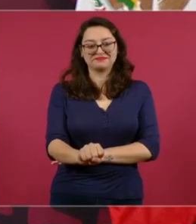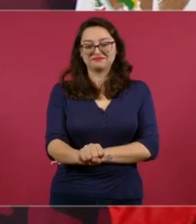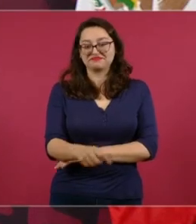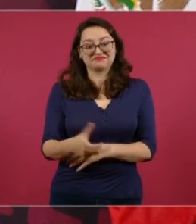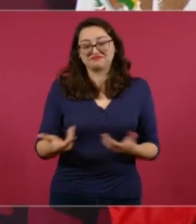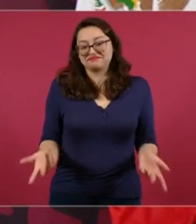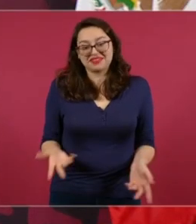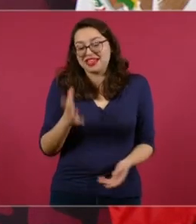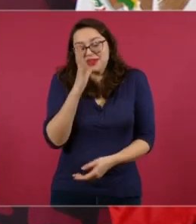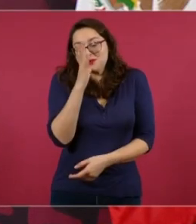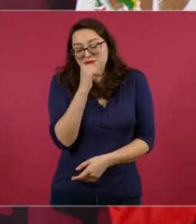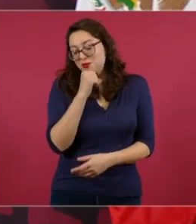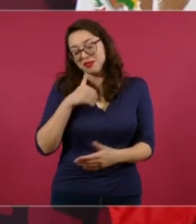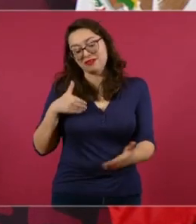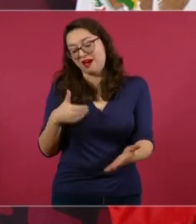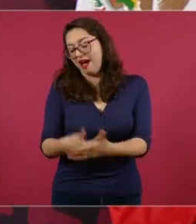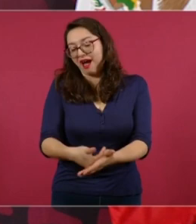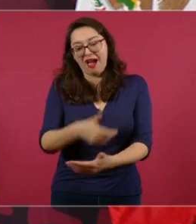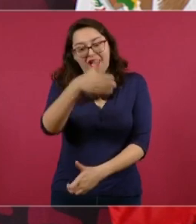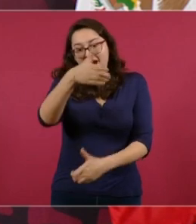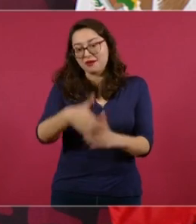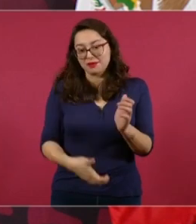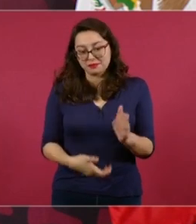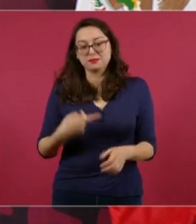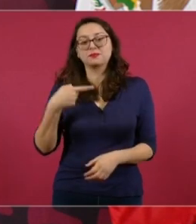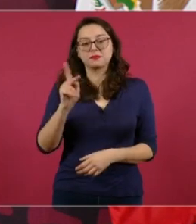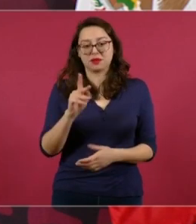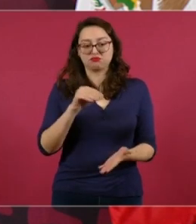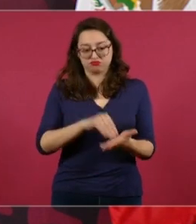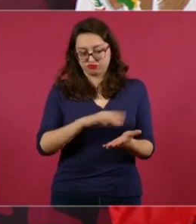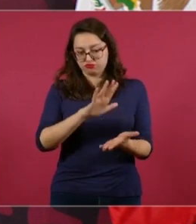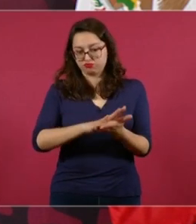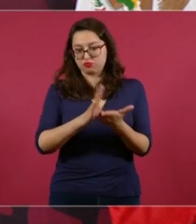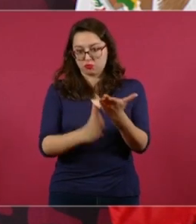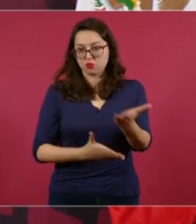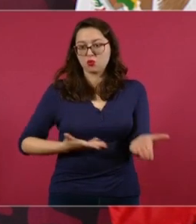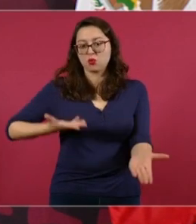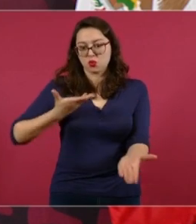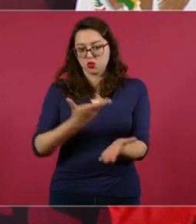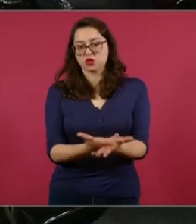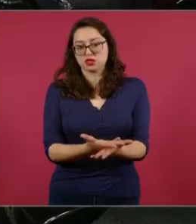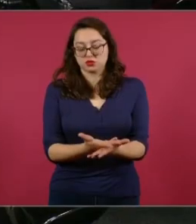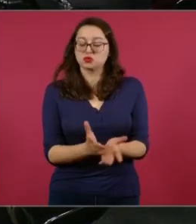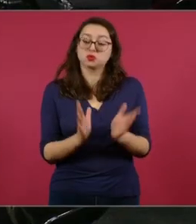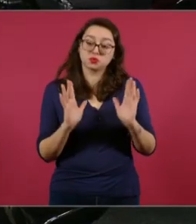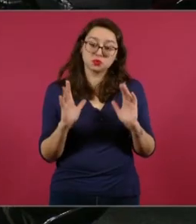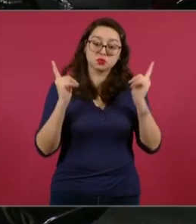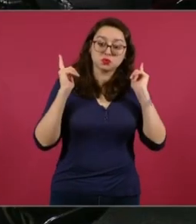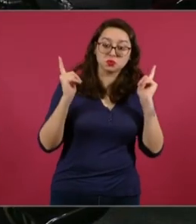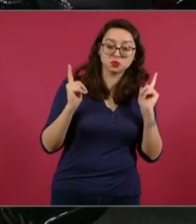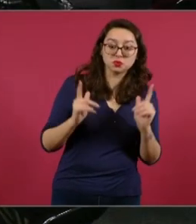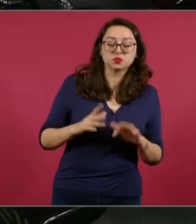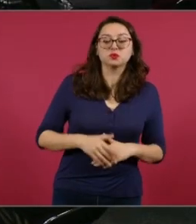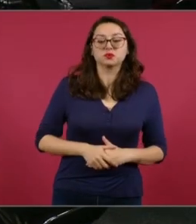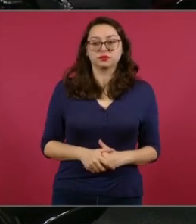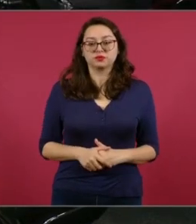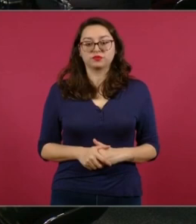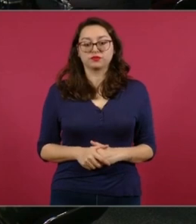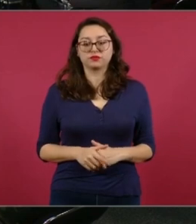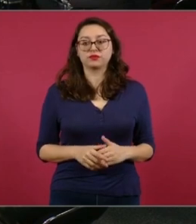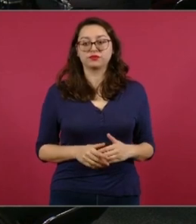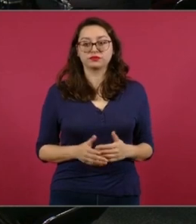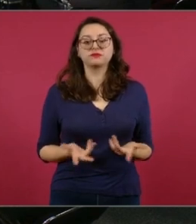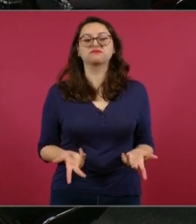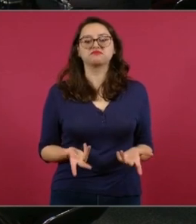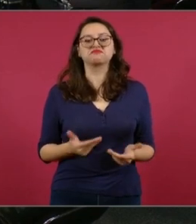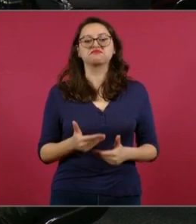ya no podríamos, ¿sí? Pero sí va a quedar como una propuesta y yo creo que sí